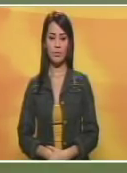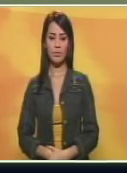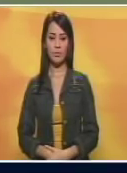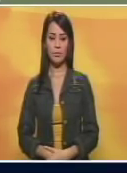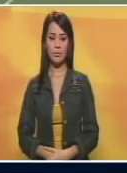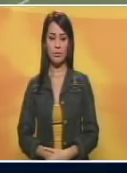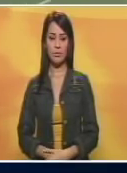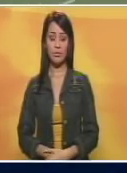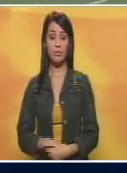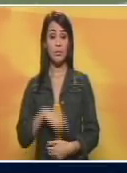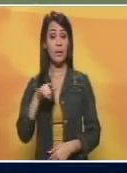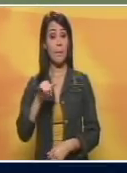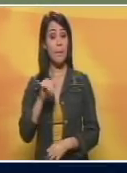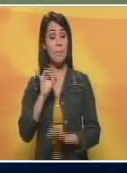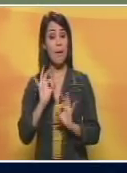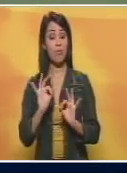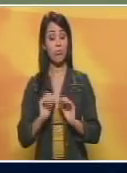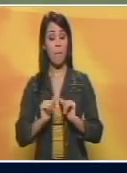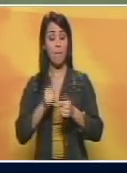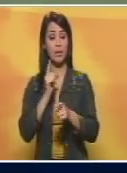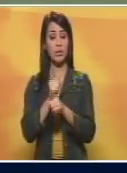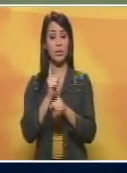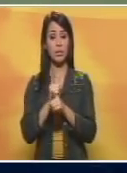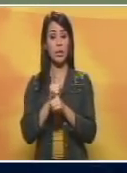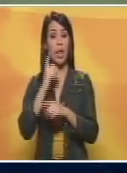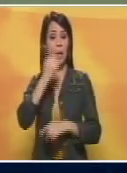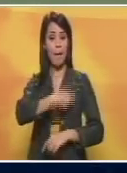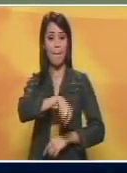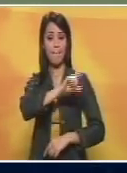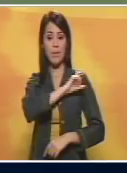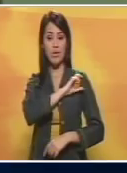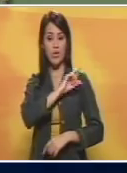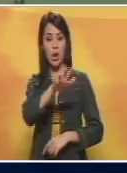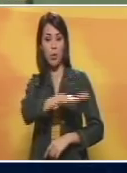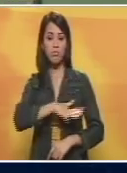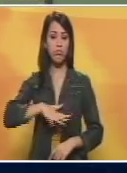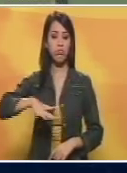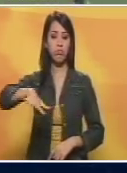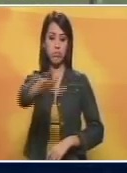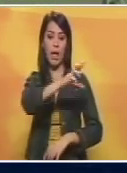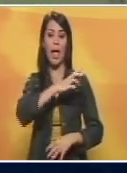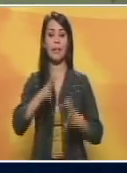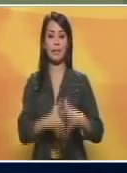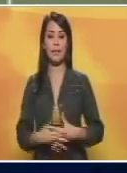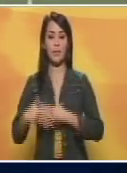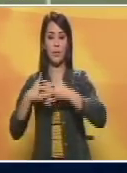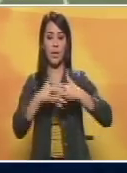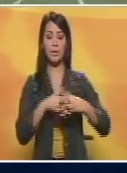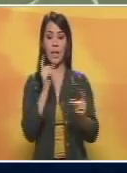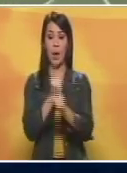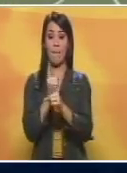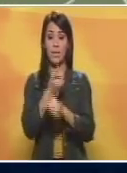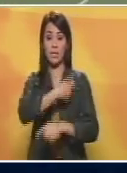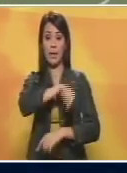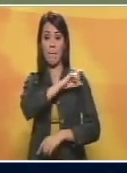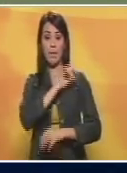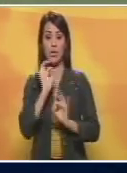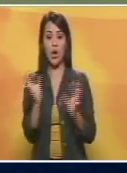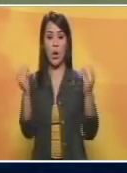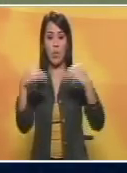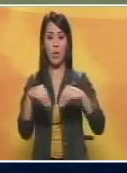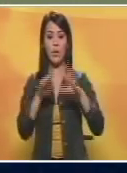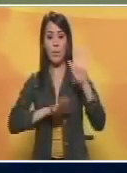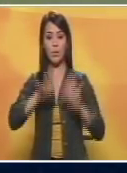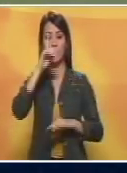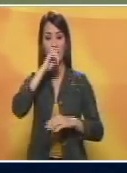desde esta misma temporada a la liga española disputará partidos en territorio estadounidense el campeonato nacional español ha firmado un acuerdo por